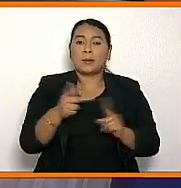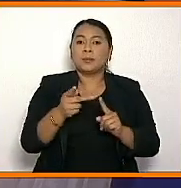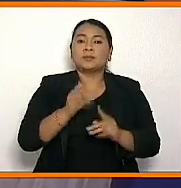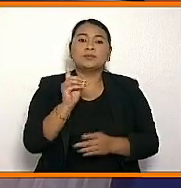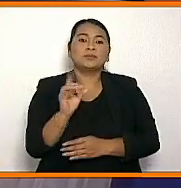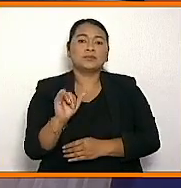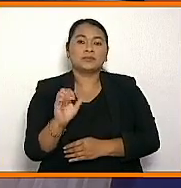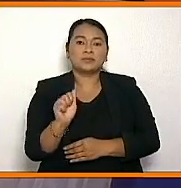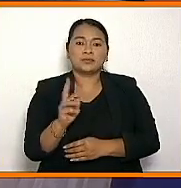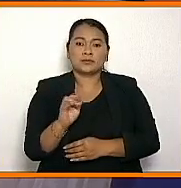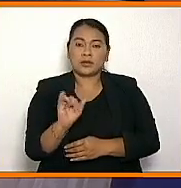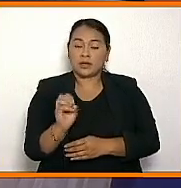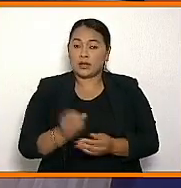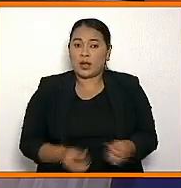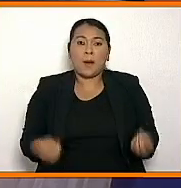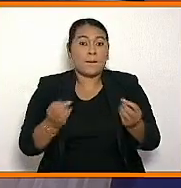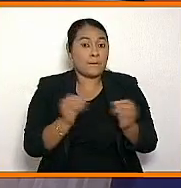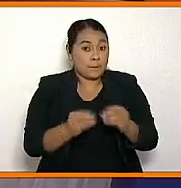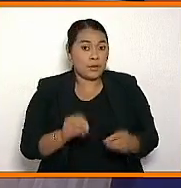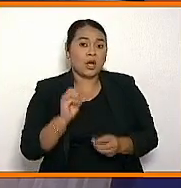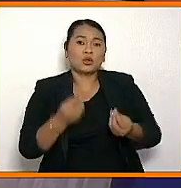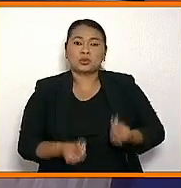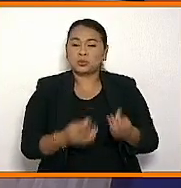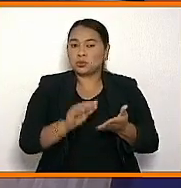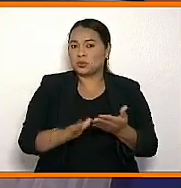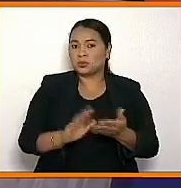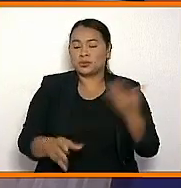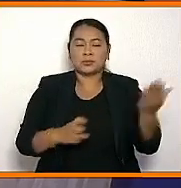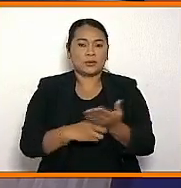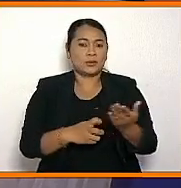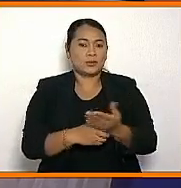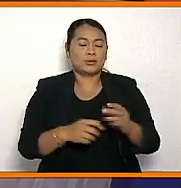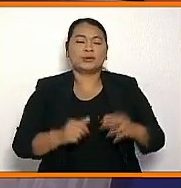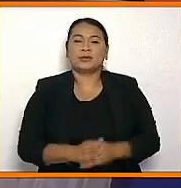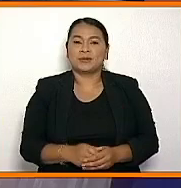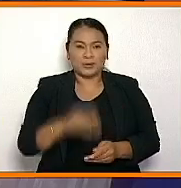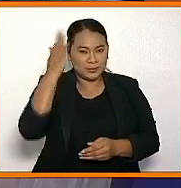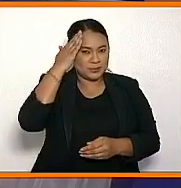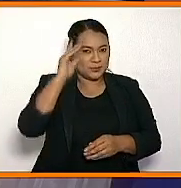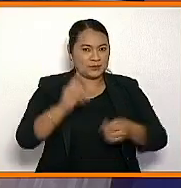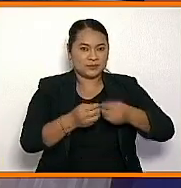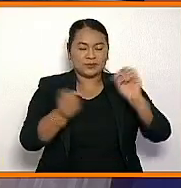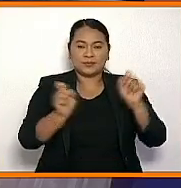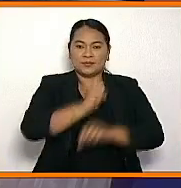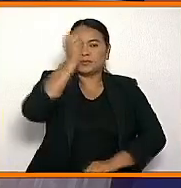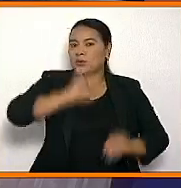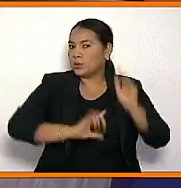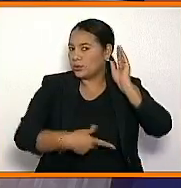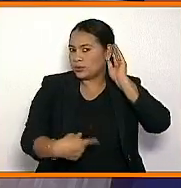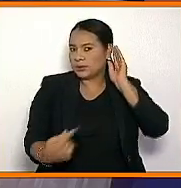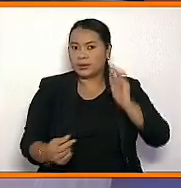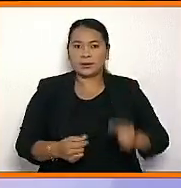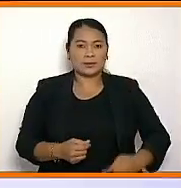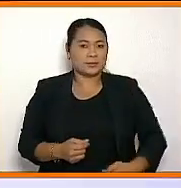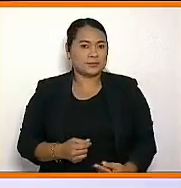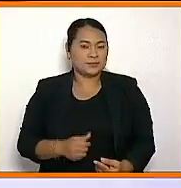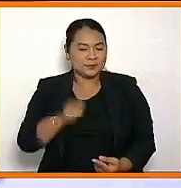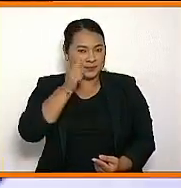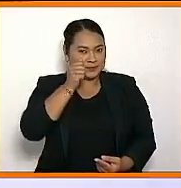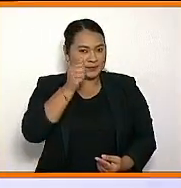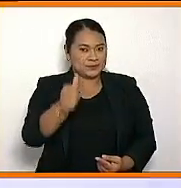el número a jugar. Ahora sí vamos a conocer cuál es tu número ganador en diaria. Te deseo mucha suerte porque su primer dígito es...